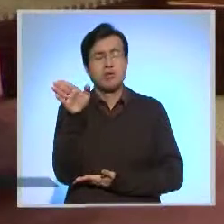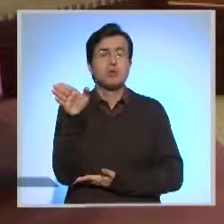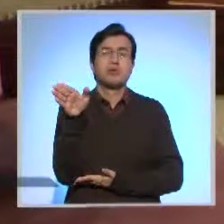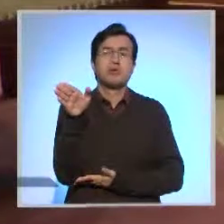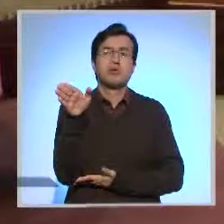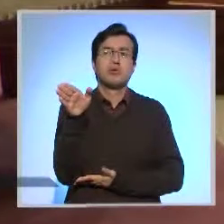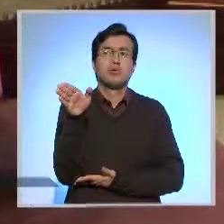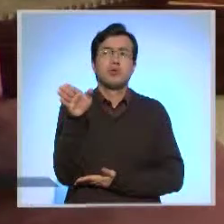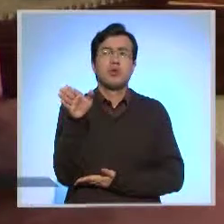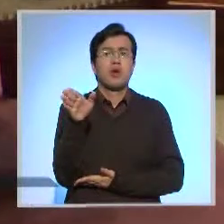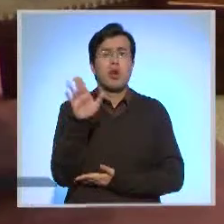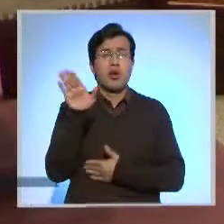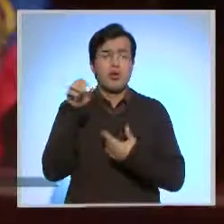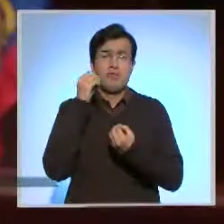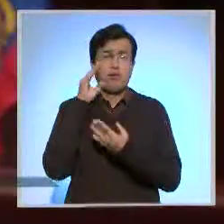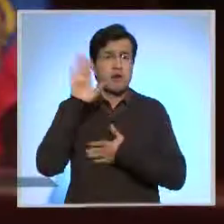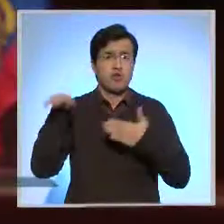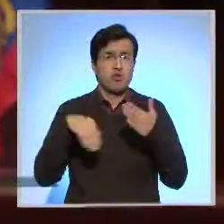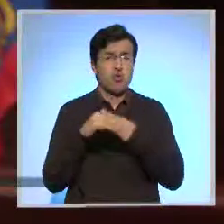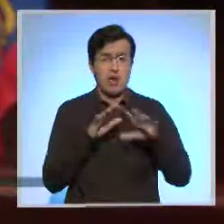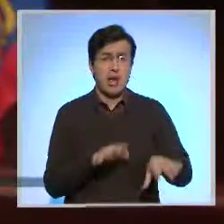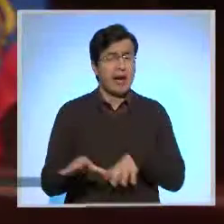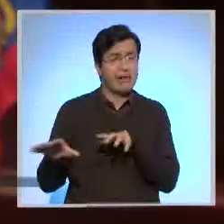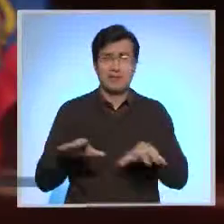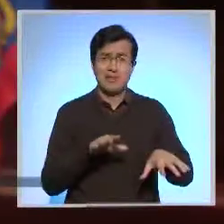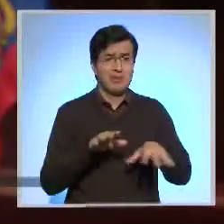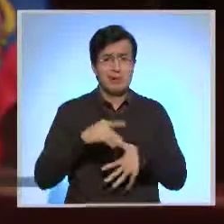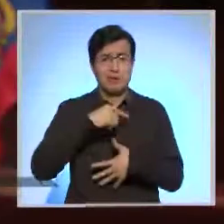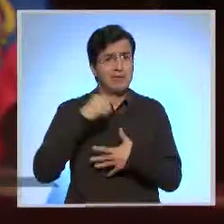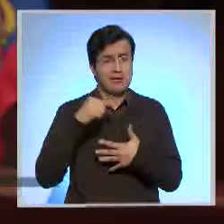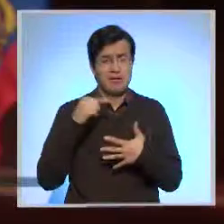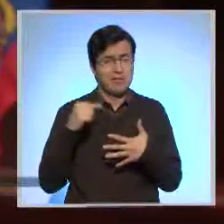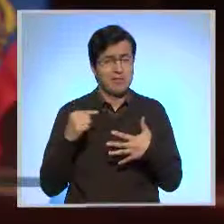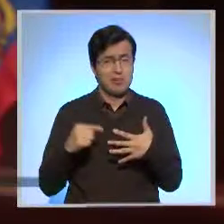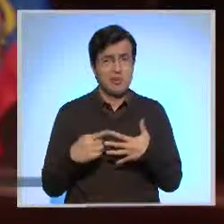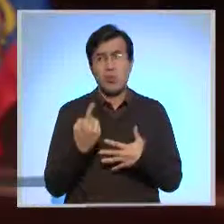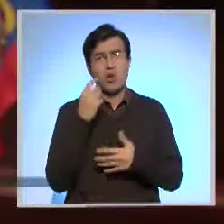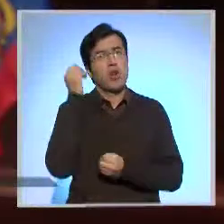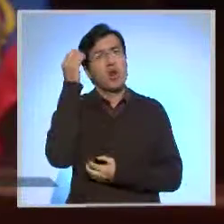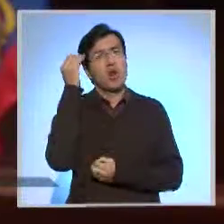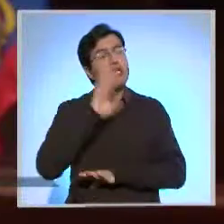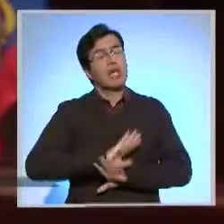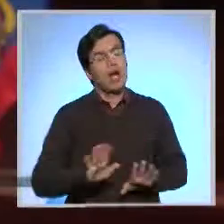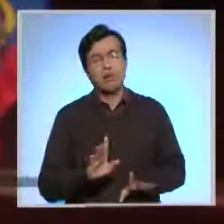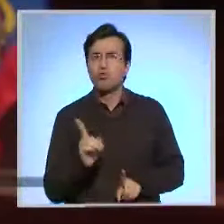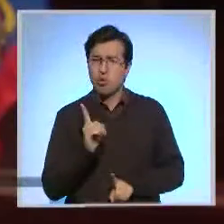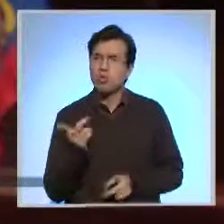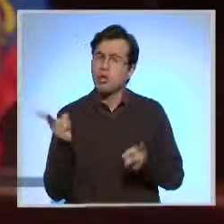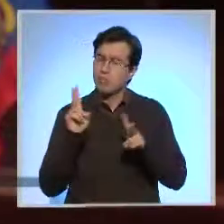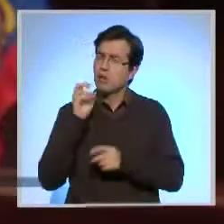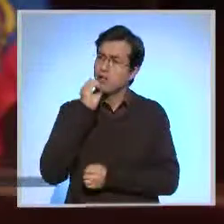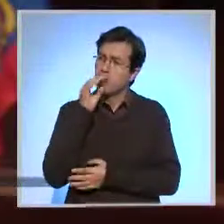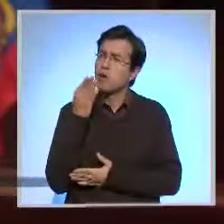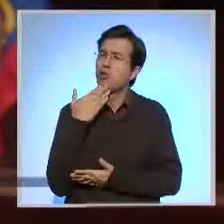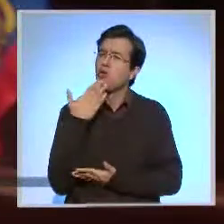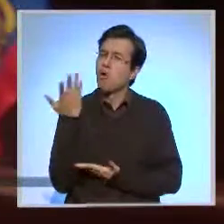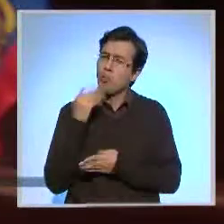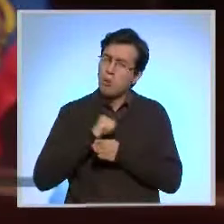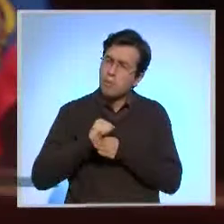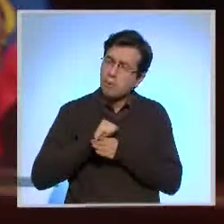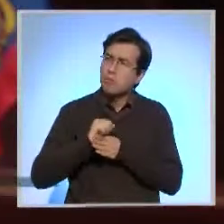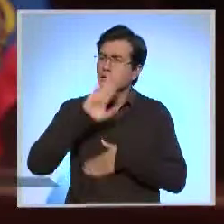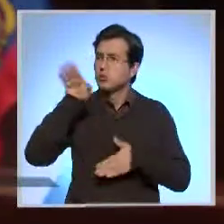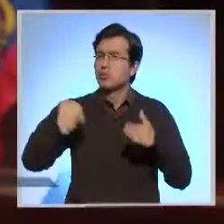que estamos haciendo en la realidad en lo concreto no solamente en el discurso no en función justamente del del